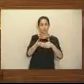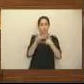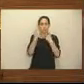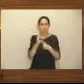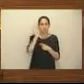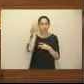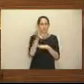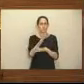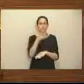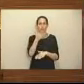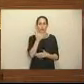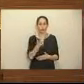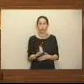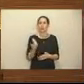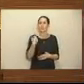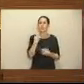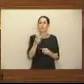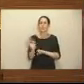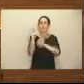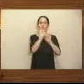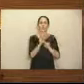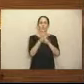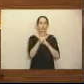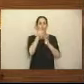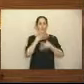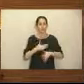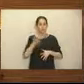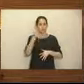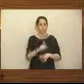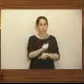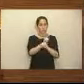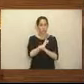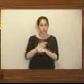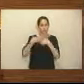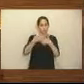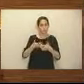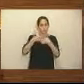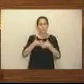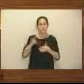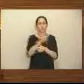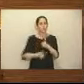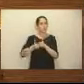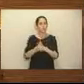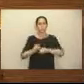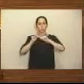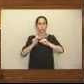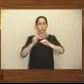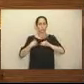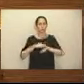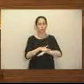ayer que la defensa del estado del bienestar y combatir el desempleo han sido las prioridades máximas de su